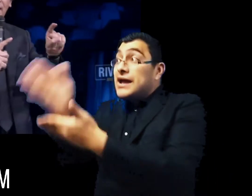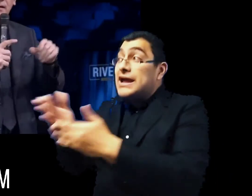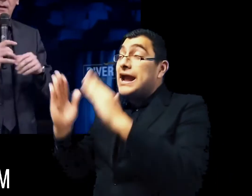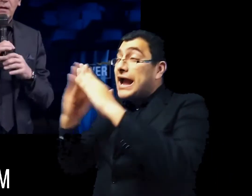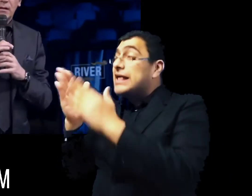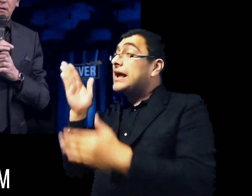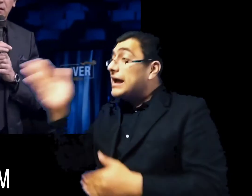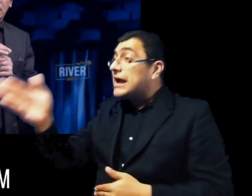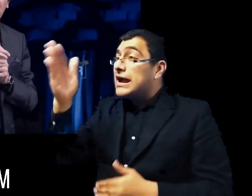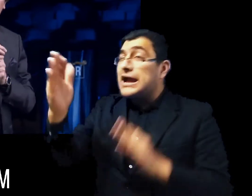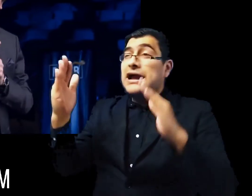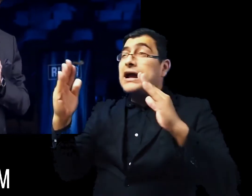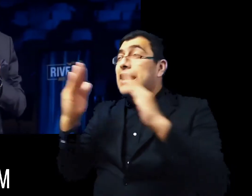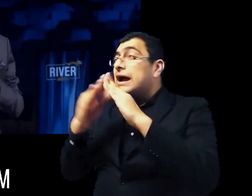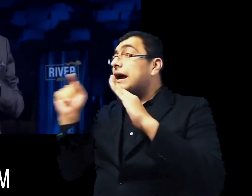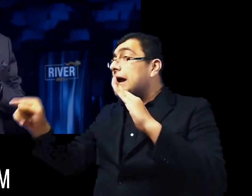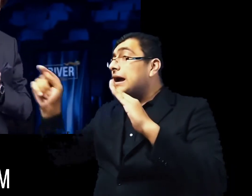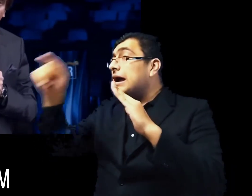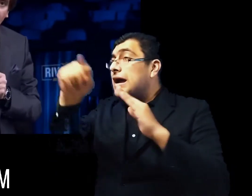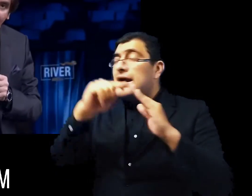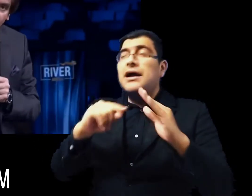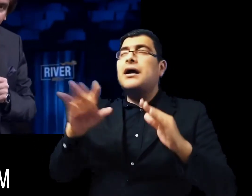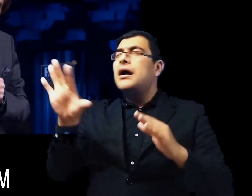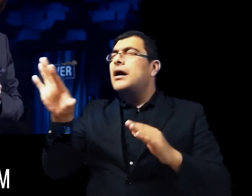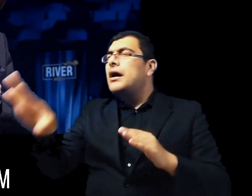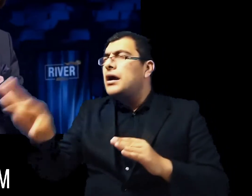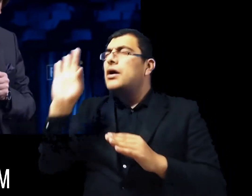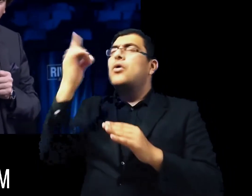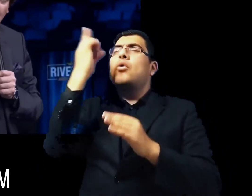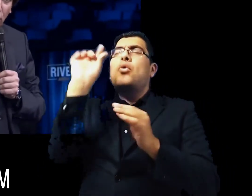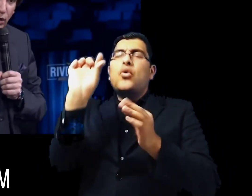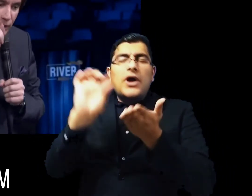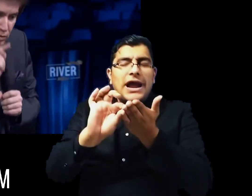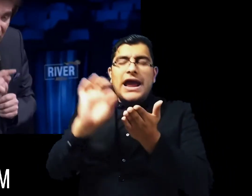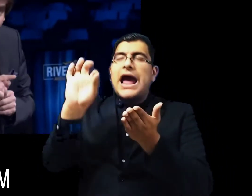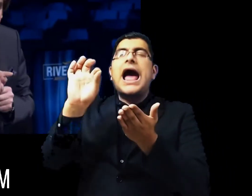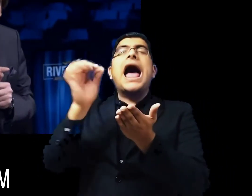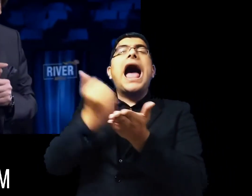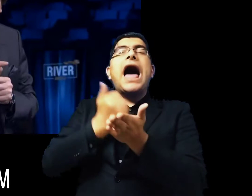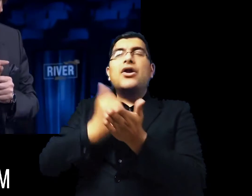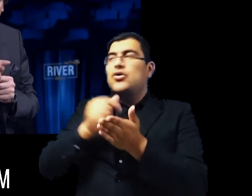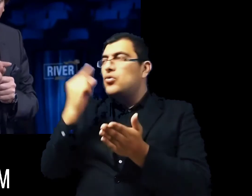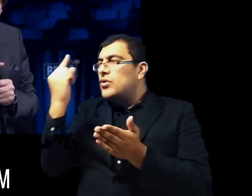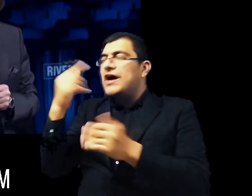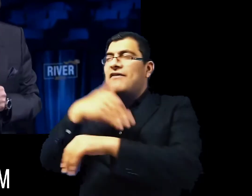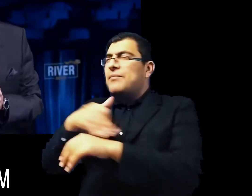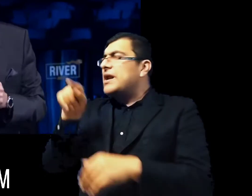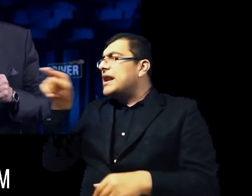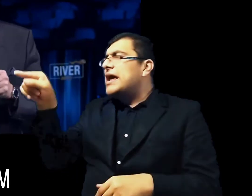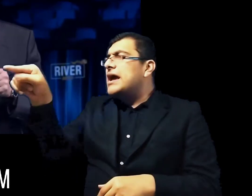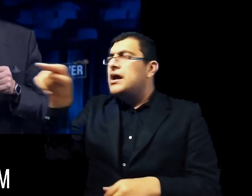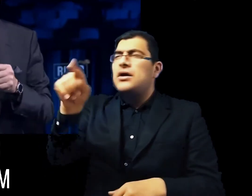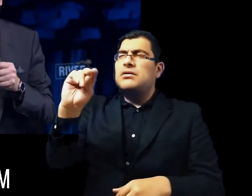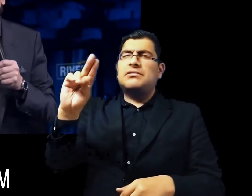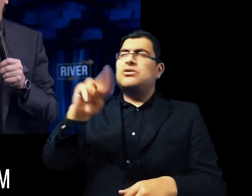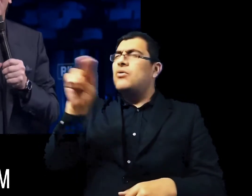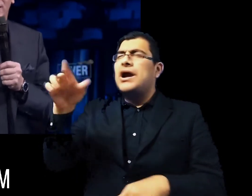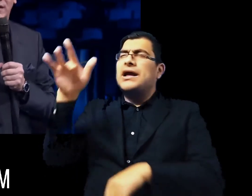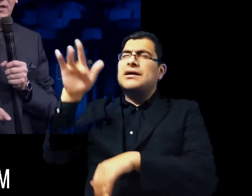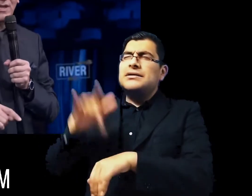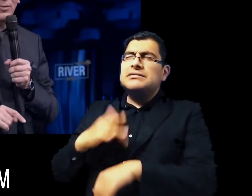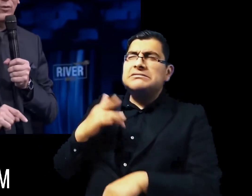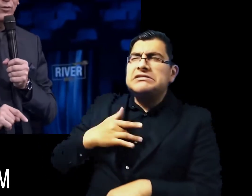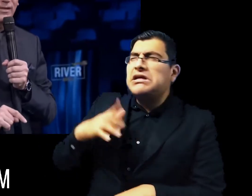aldea y conseguir un grano de arroz de una familia que nunca haya sentido el aguijón de